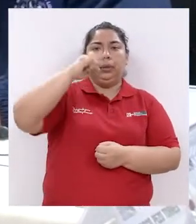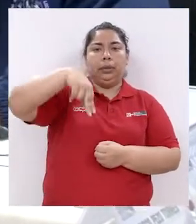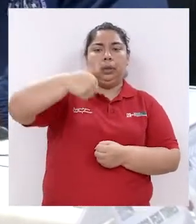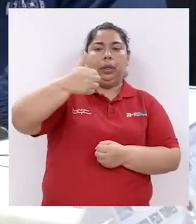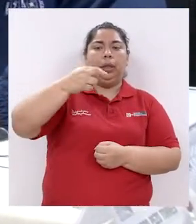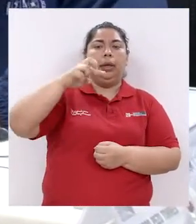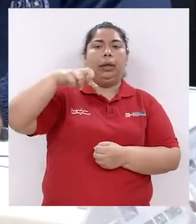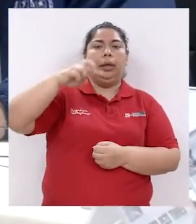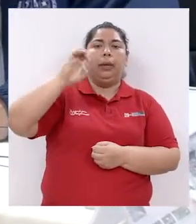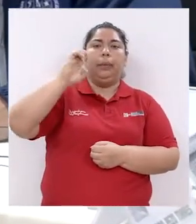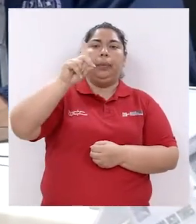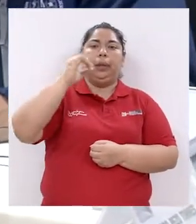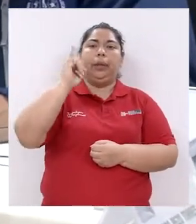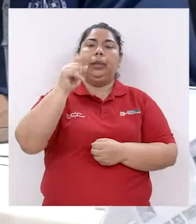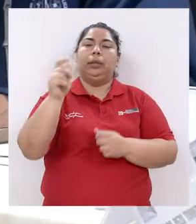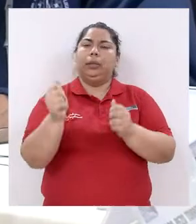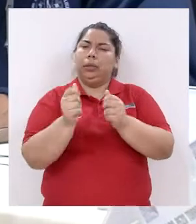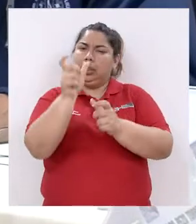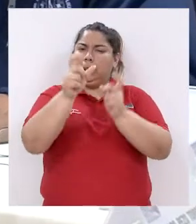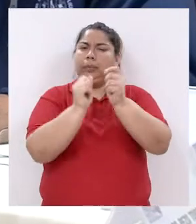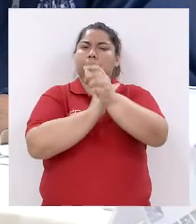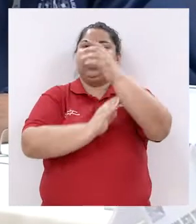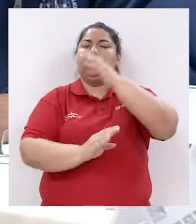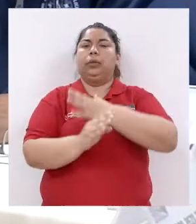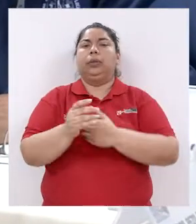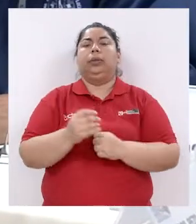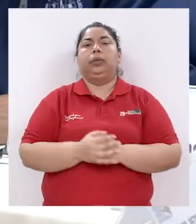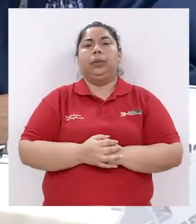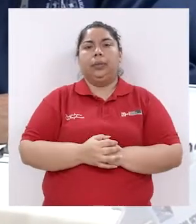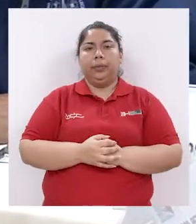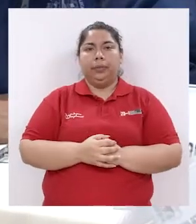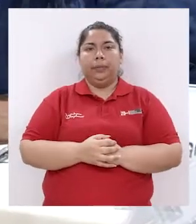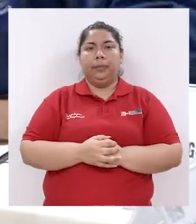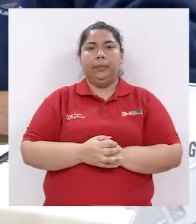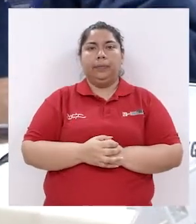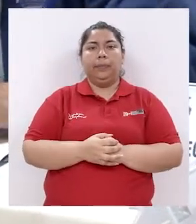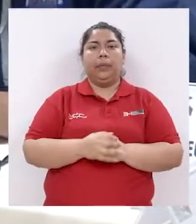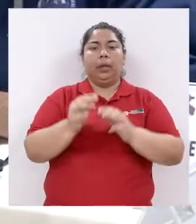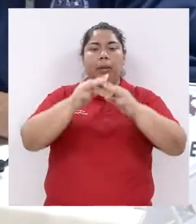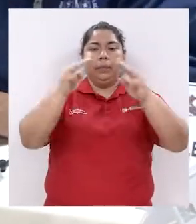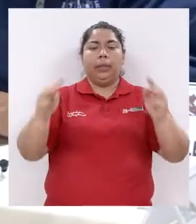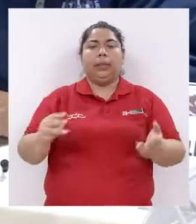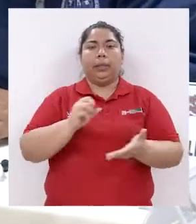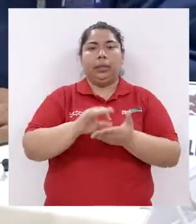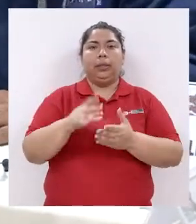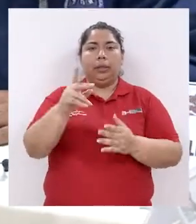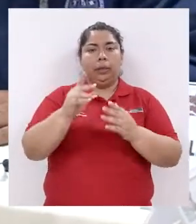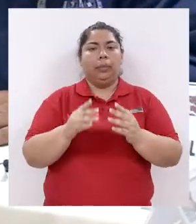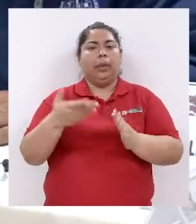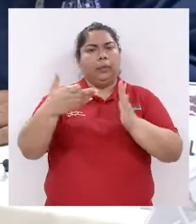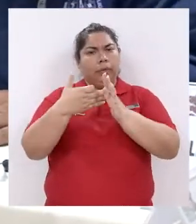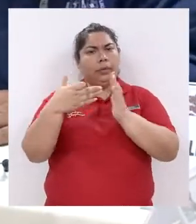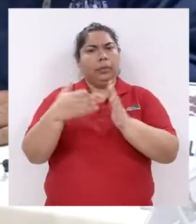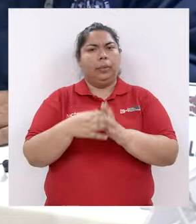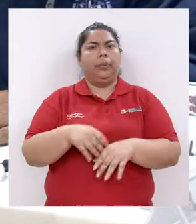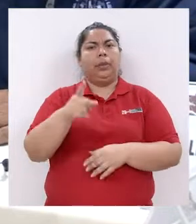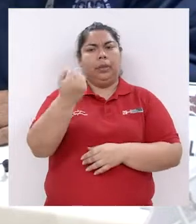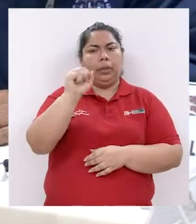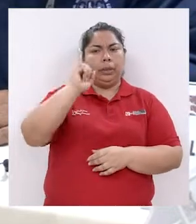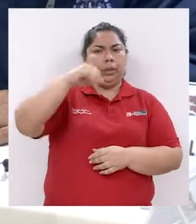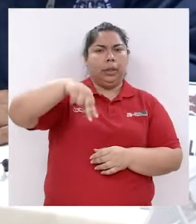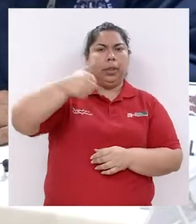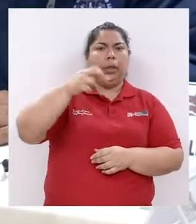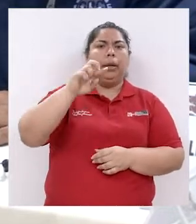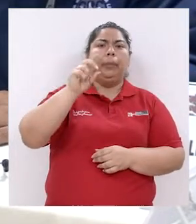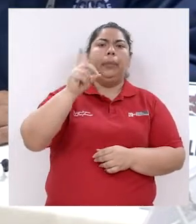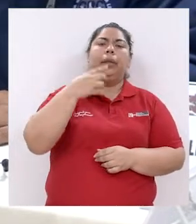Nacional para la Integración de Personas con Discapacidad, el SINAPEDIS. Mesa Nacional para el funcionamiento del